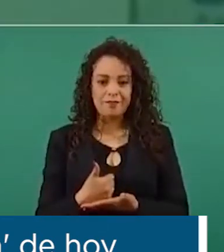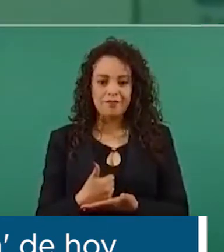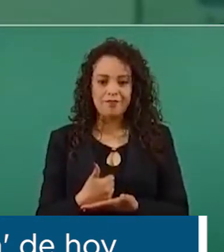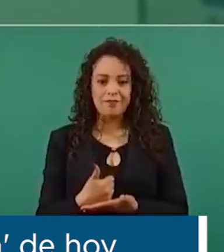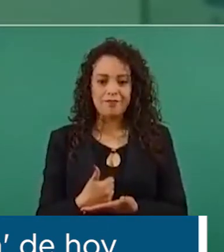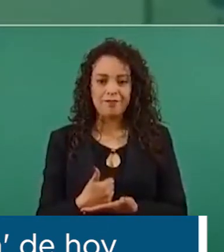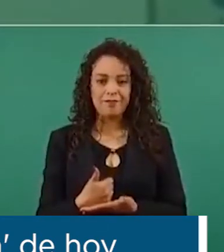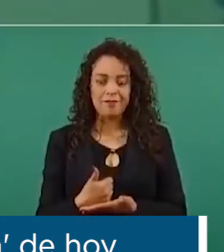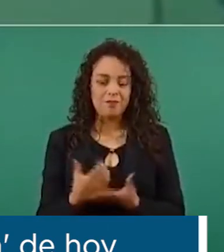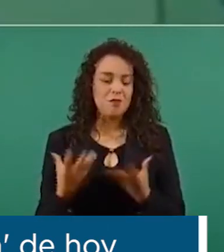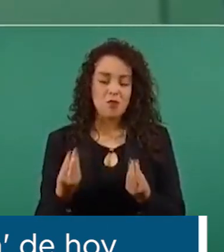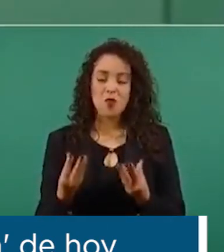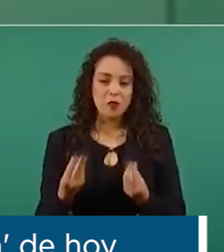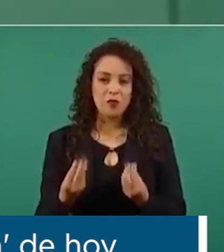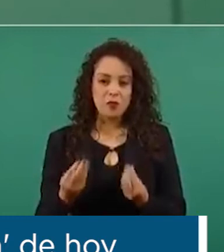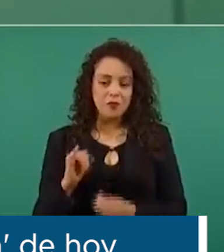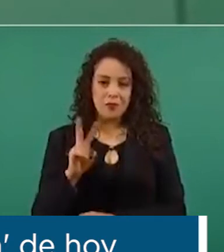Eso me ayuda mucho.